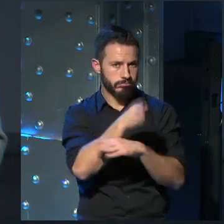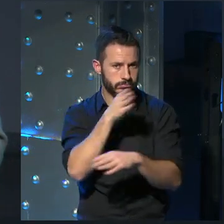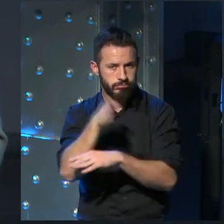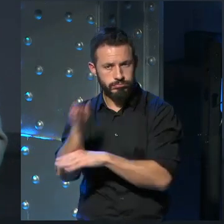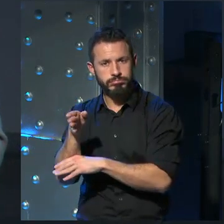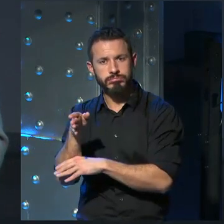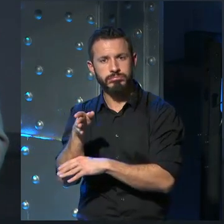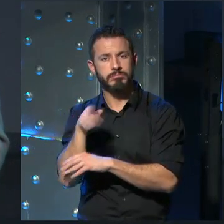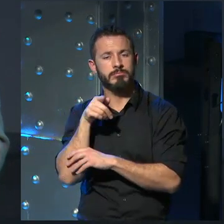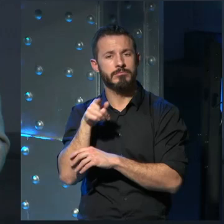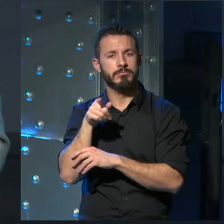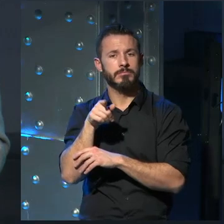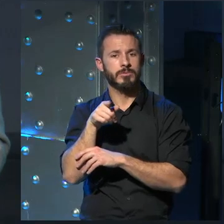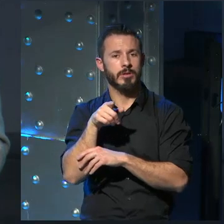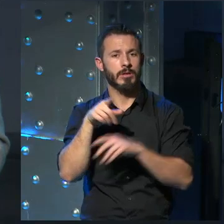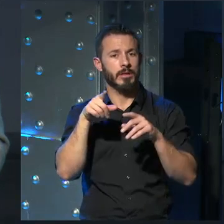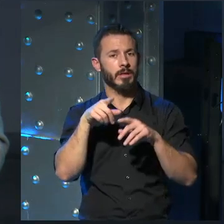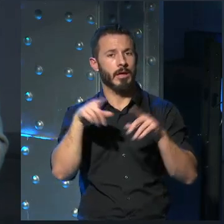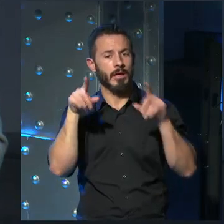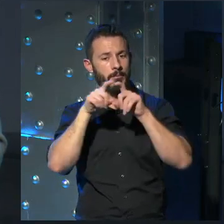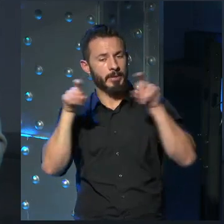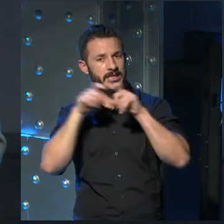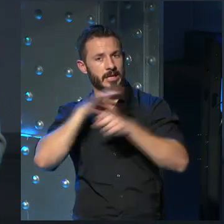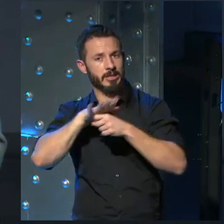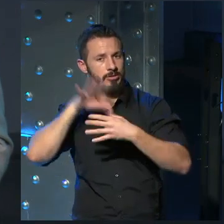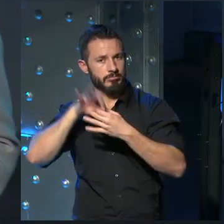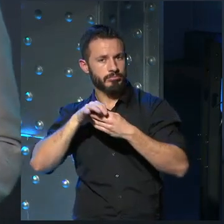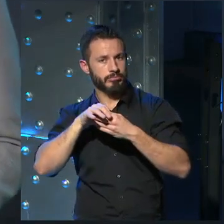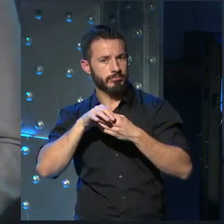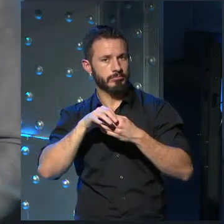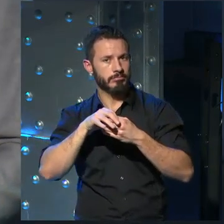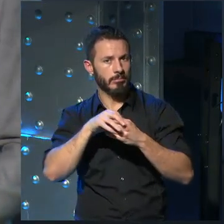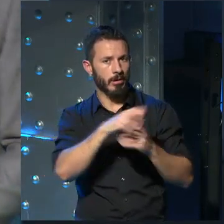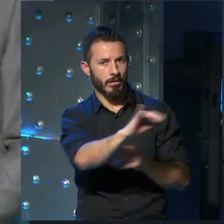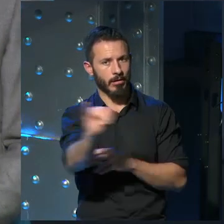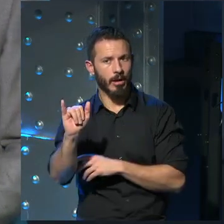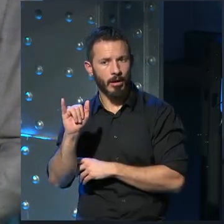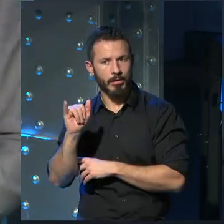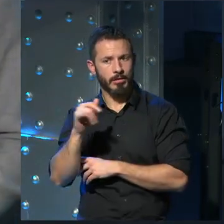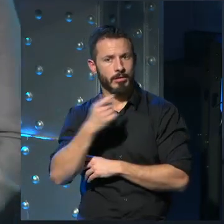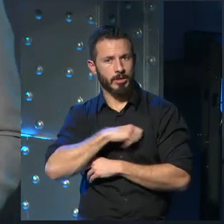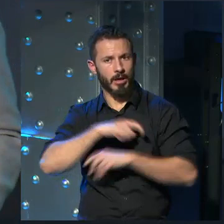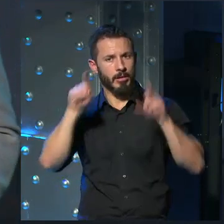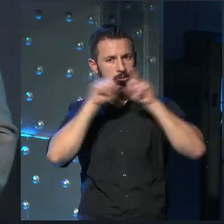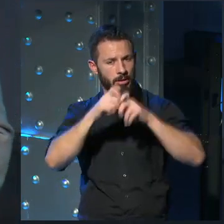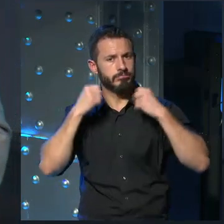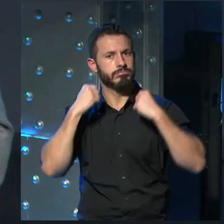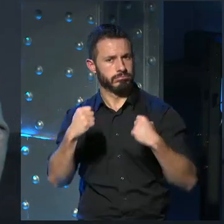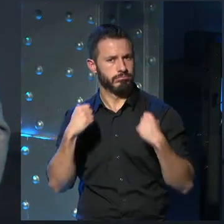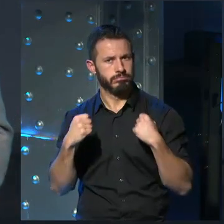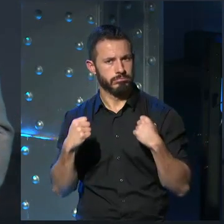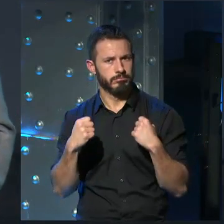que estaban nuestras empresas, las empresas del sector. Y tenemos empresas enormemente potentes que están haciendo cosas